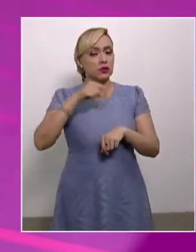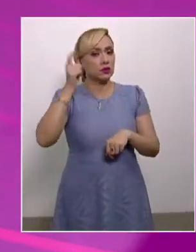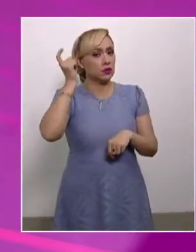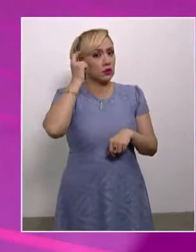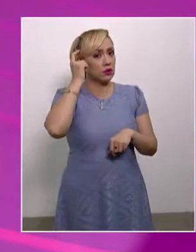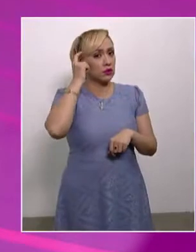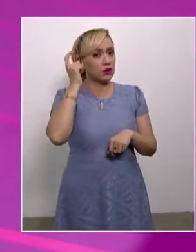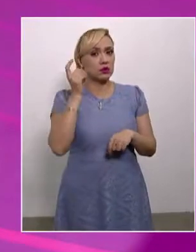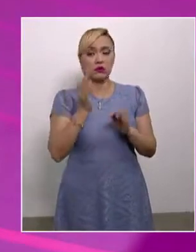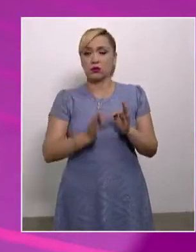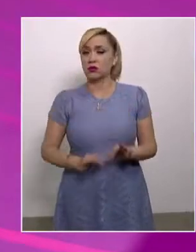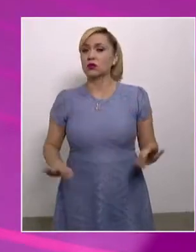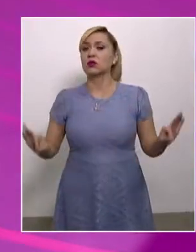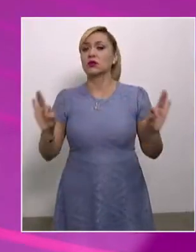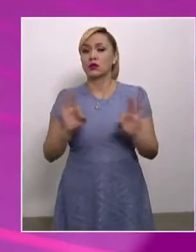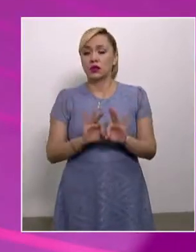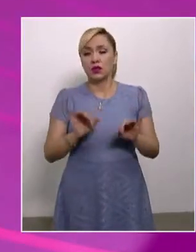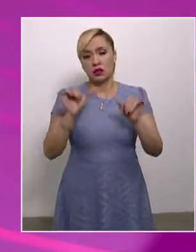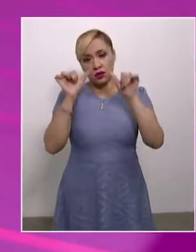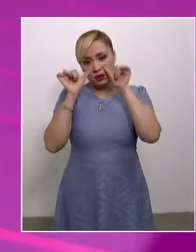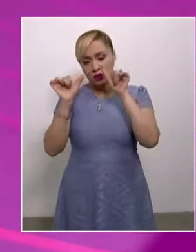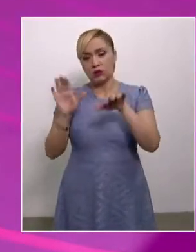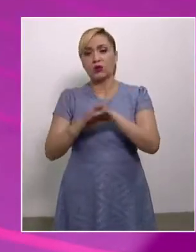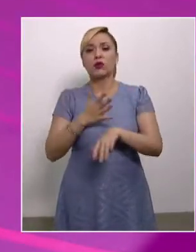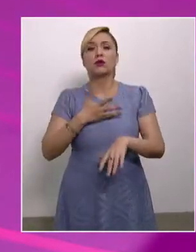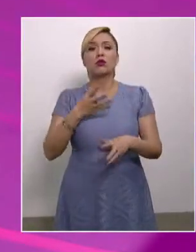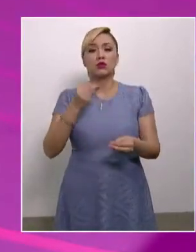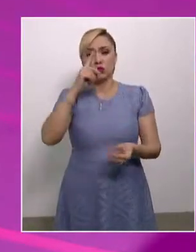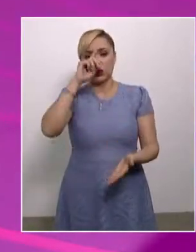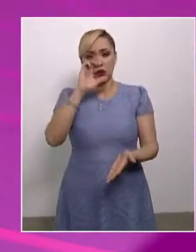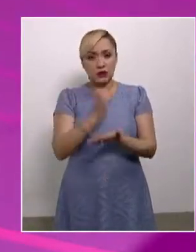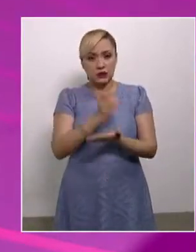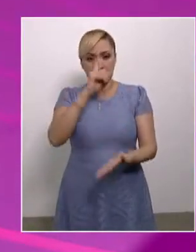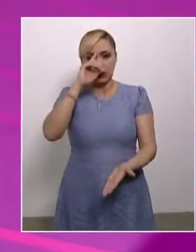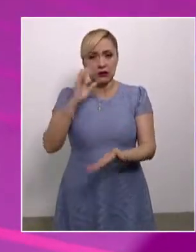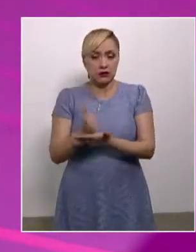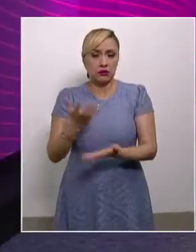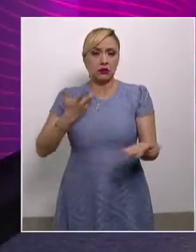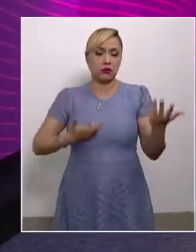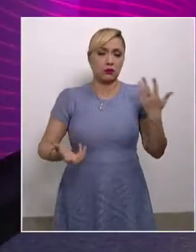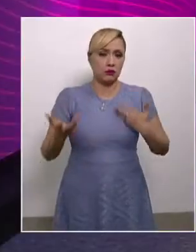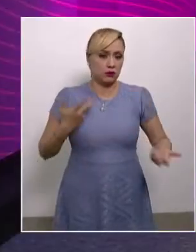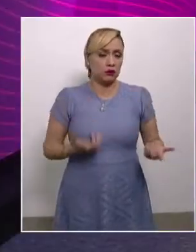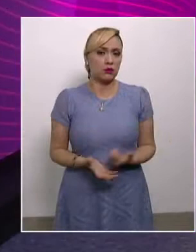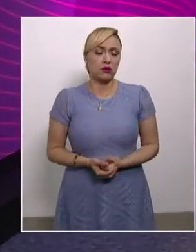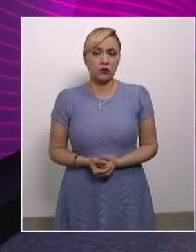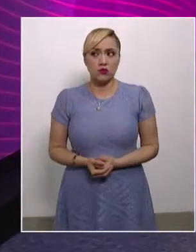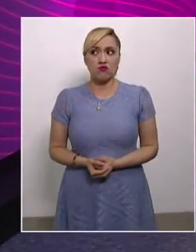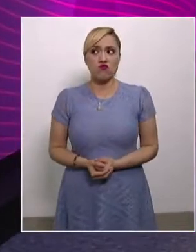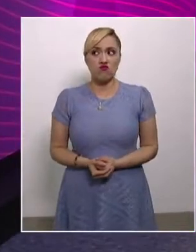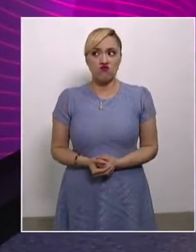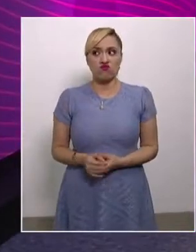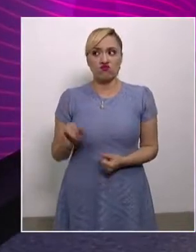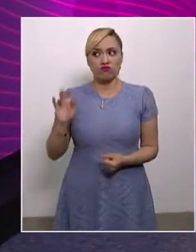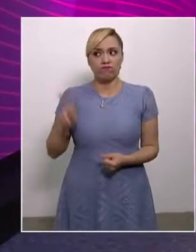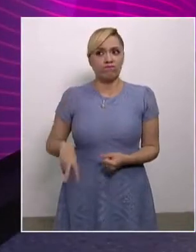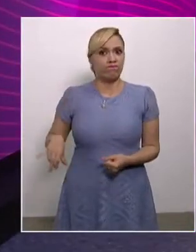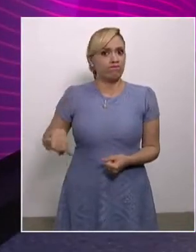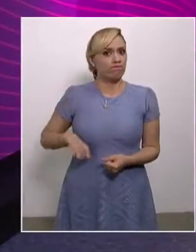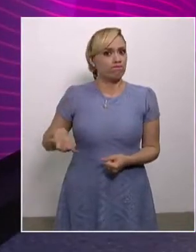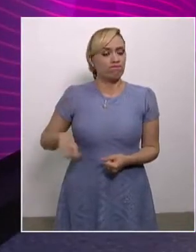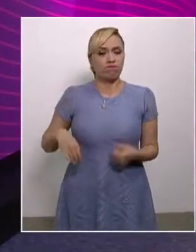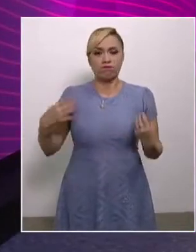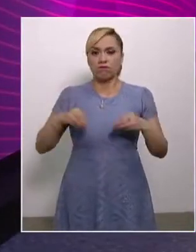siendo muy, muy importante en la atención de las personas que están en movimiento. Sí, me parece muy interesante toda esta expansión de la